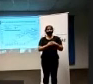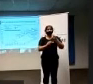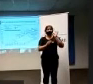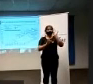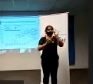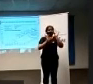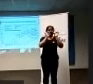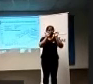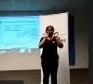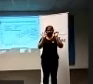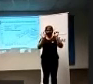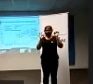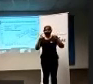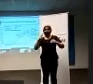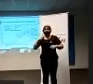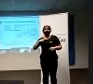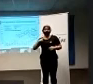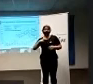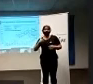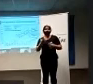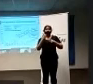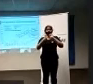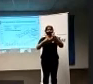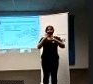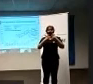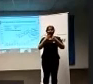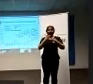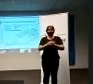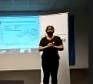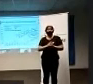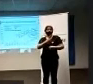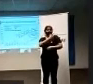la segunda y la verde corresponde a la tercera dosis.